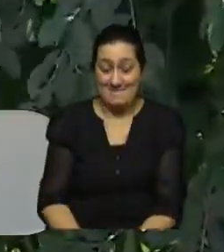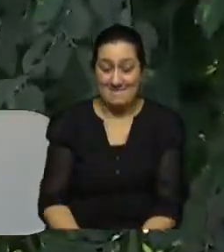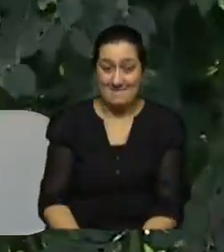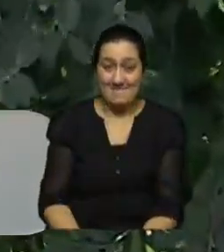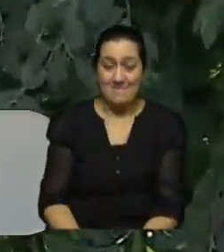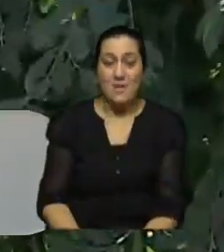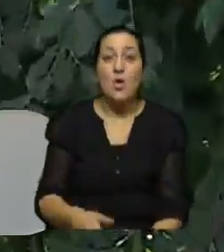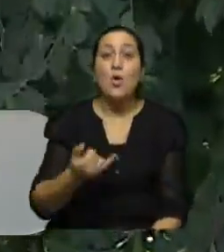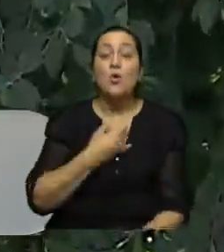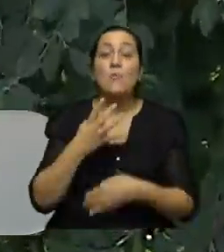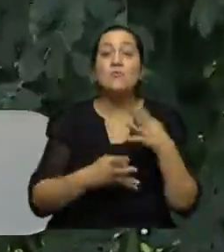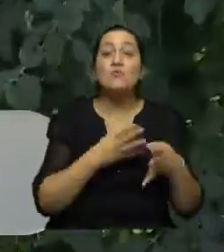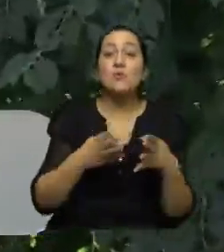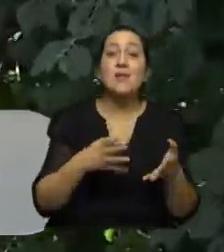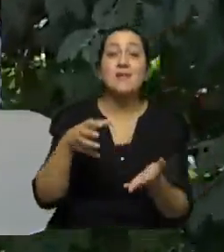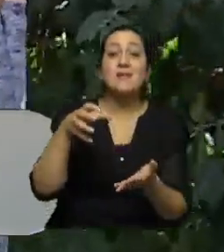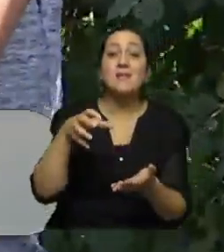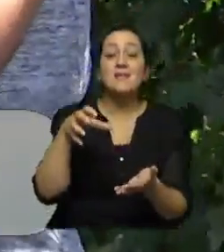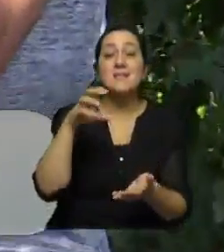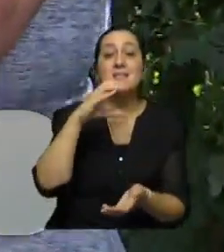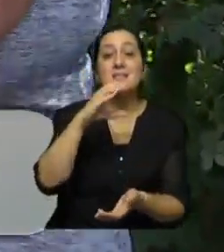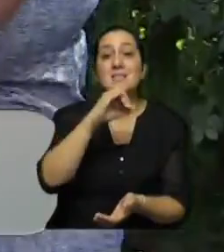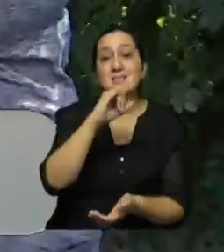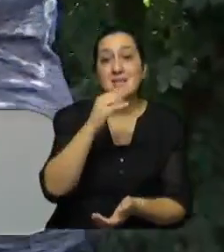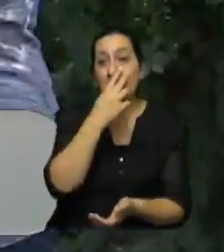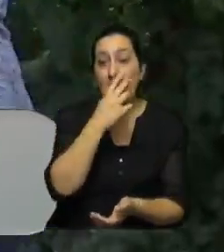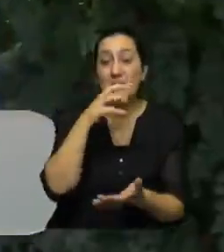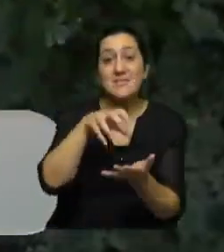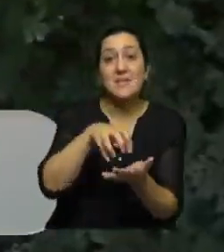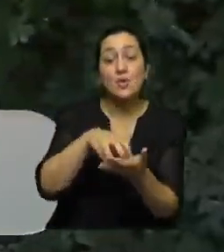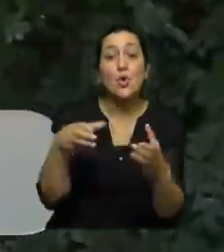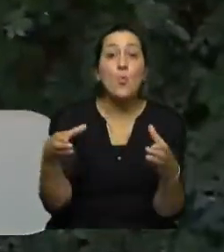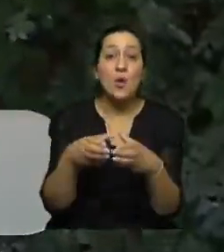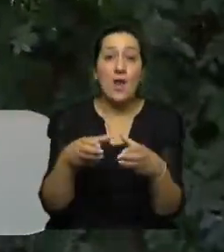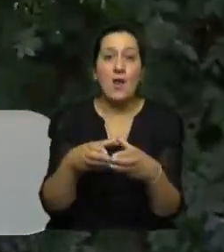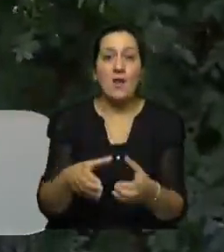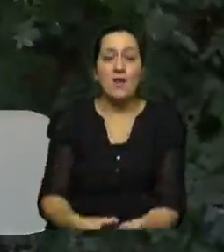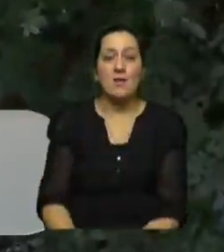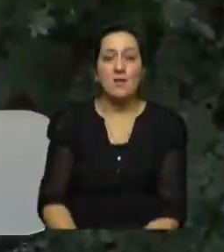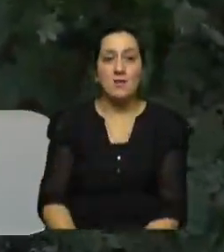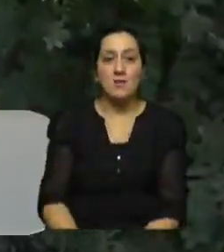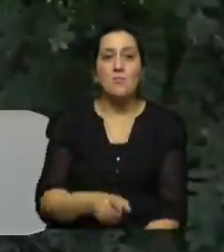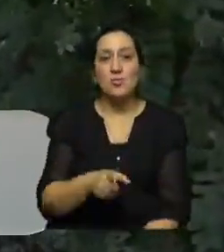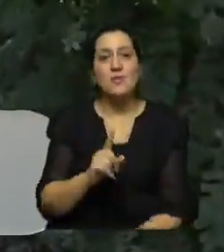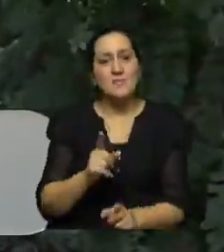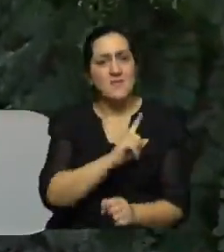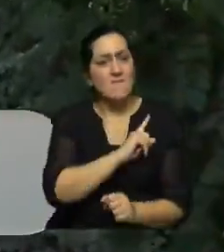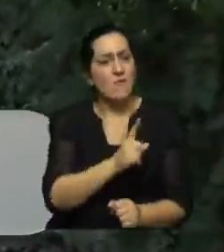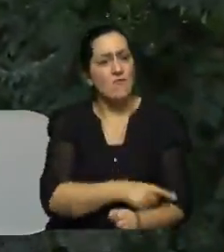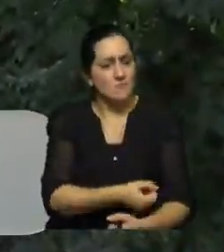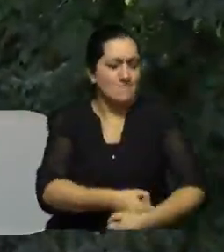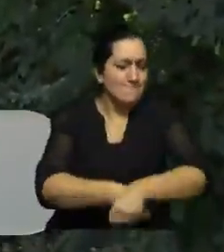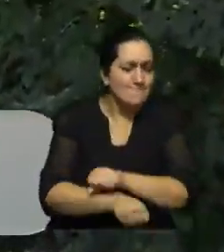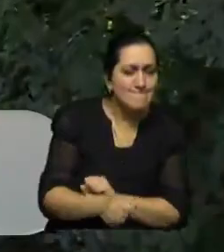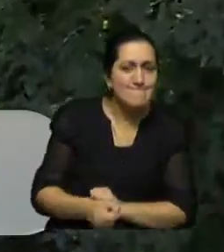¿Cómo funciona el centro comunal? Vi que tienen un centro comunal que está muy coqueto, que está lindo, que también ustedes mancomunaron esfuerzos y lo están empujando